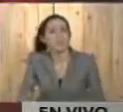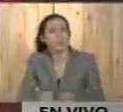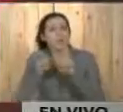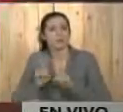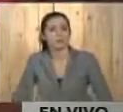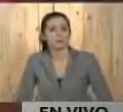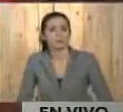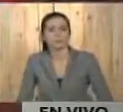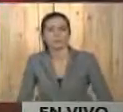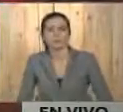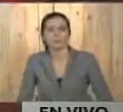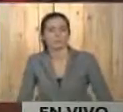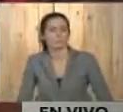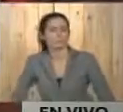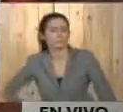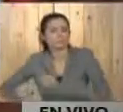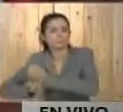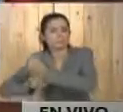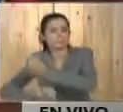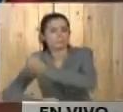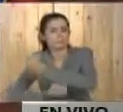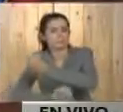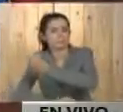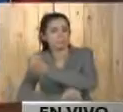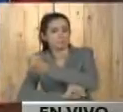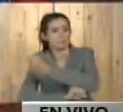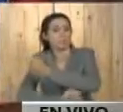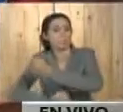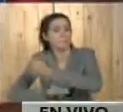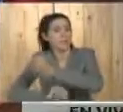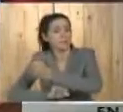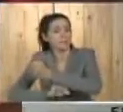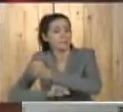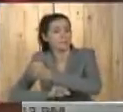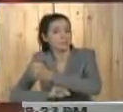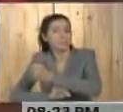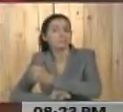mejor pilar fundamental de nuestra formación.